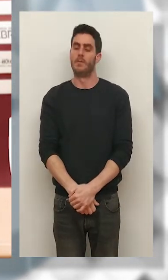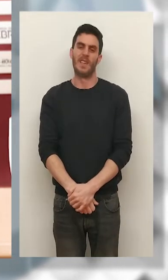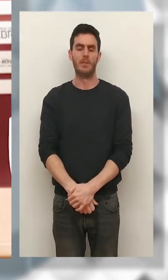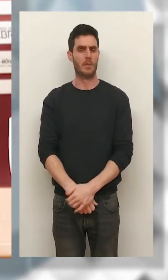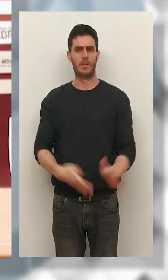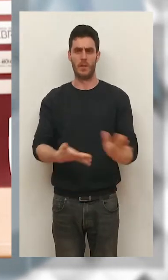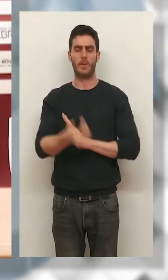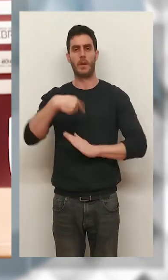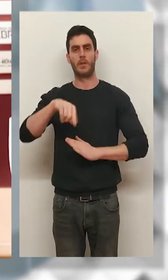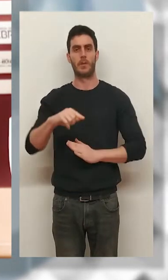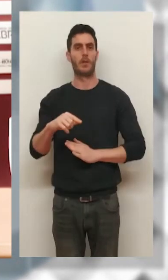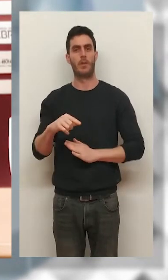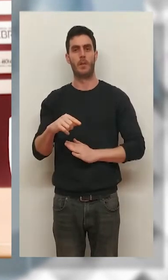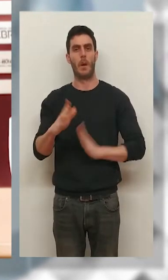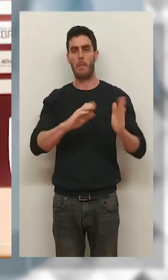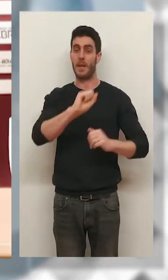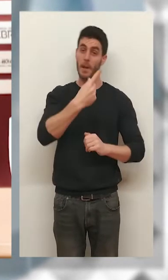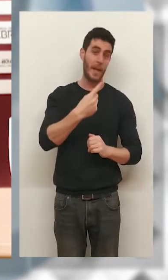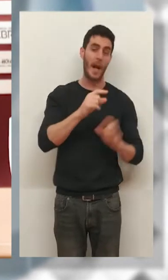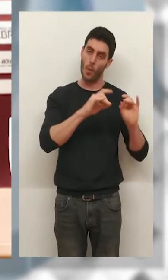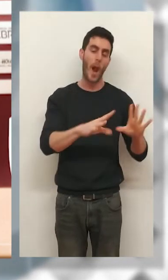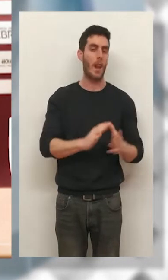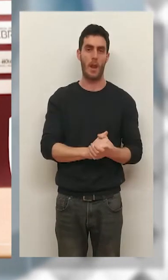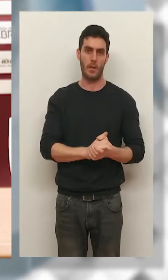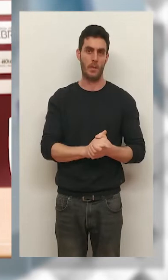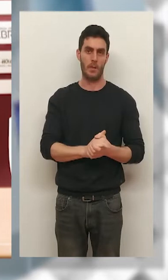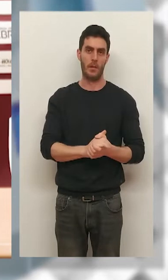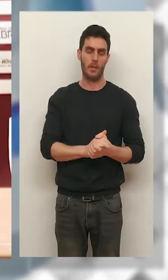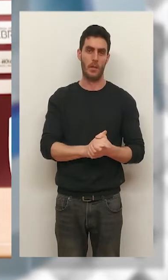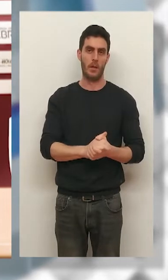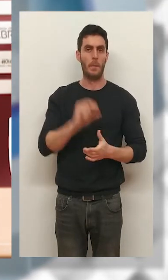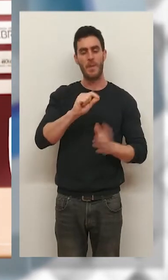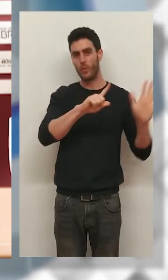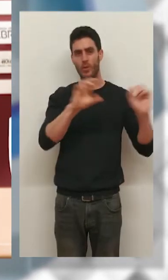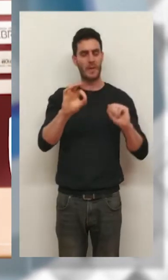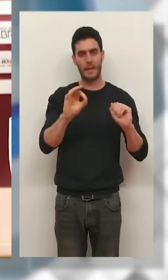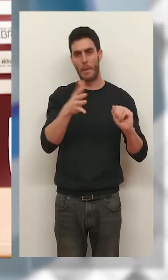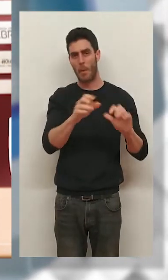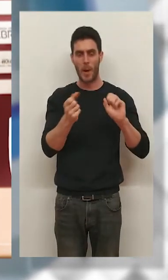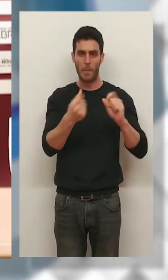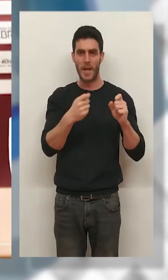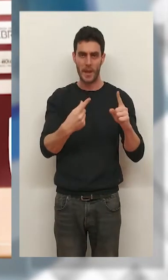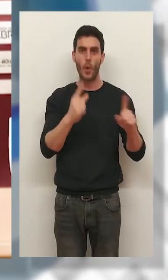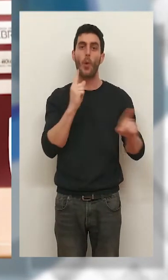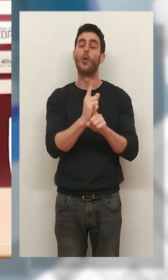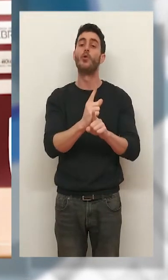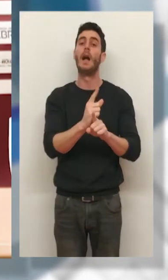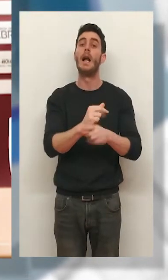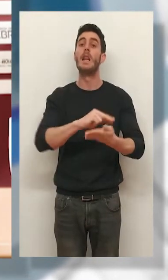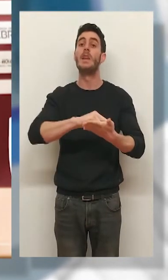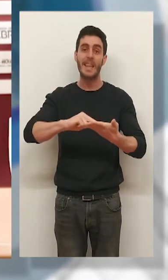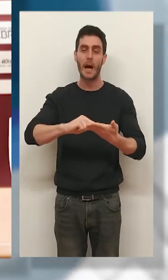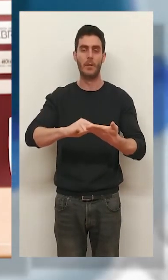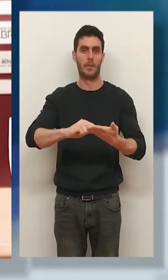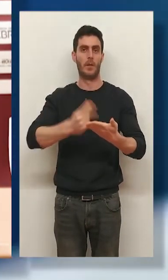primera parte, a lo que fuimos hasta ese minuto 60 contra el Celta, lo que fuimos capaces de hacer por momentos el otro día en